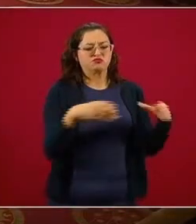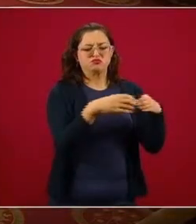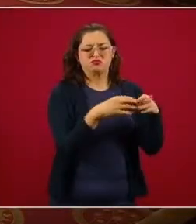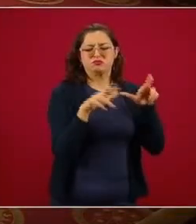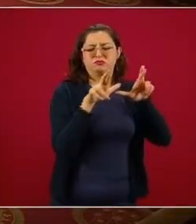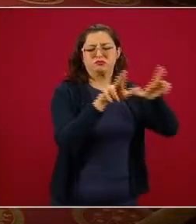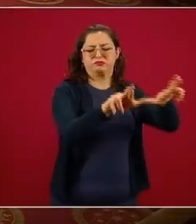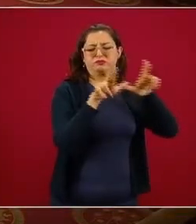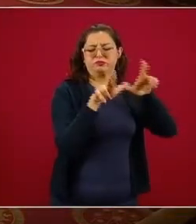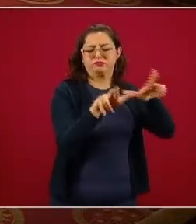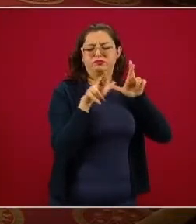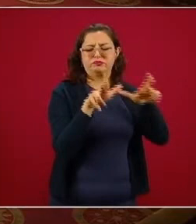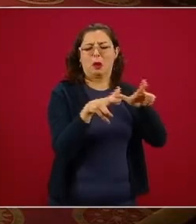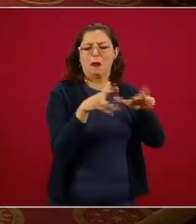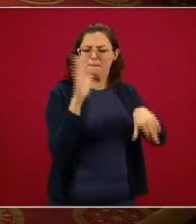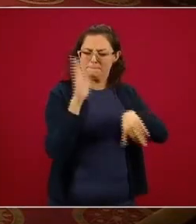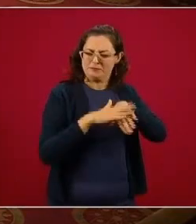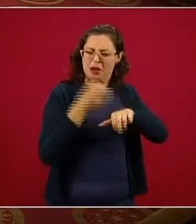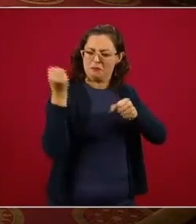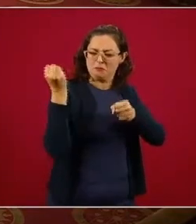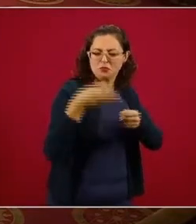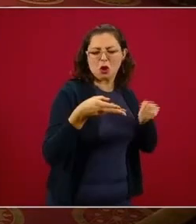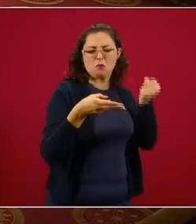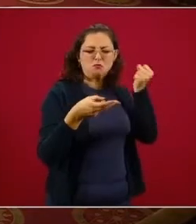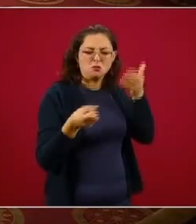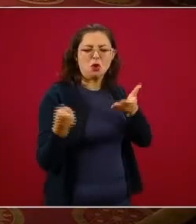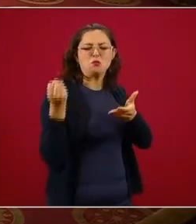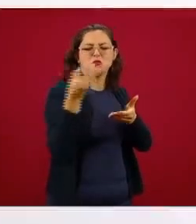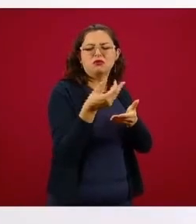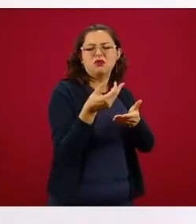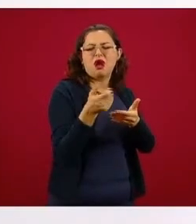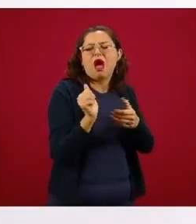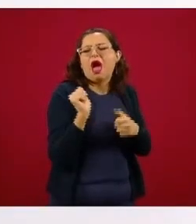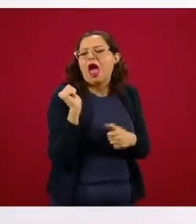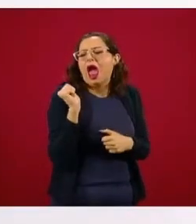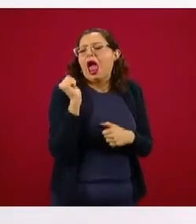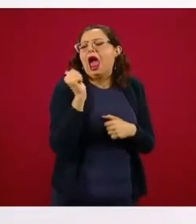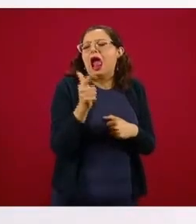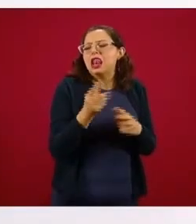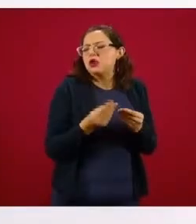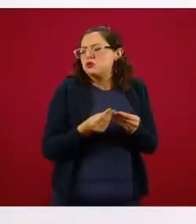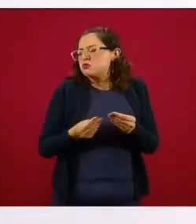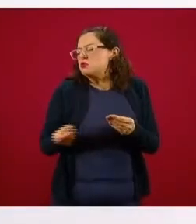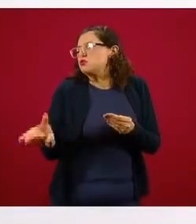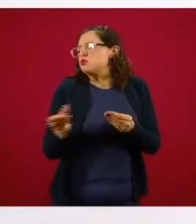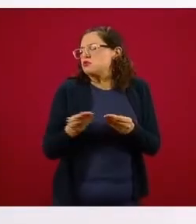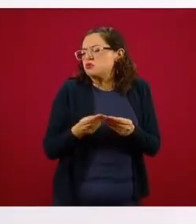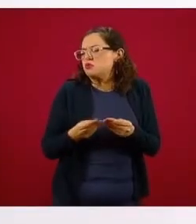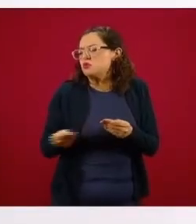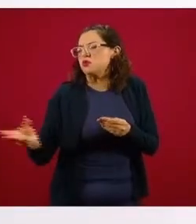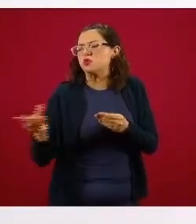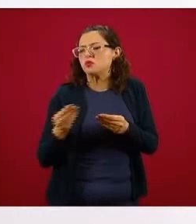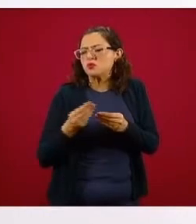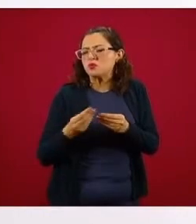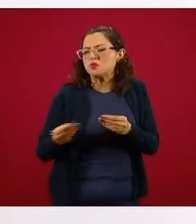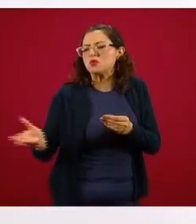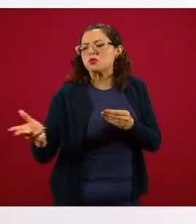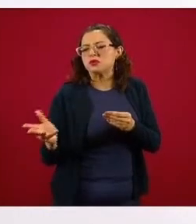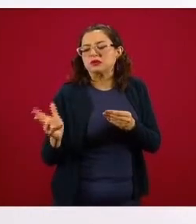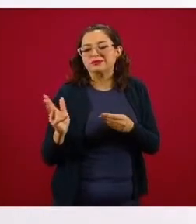abajo, como si la riqueza fuera permeable y contagiosa, ahora